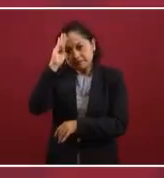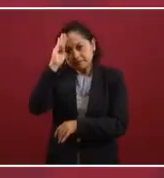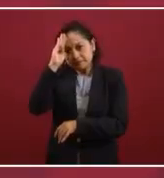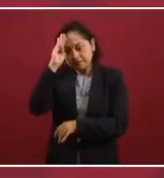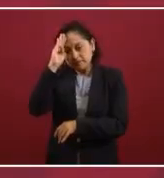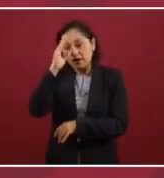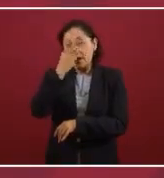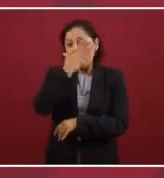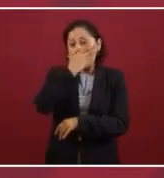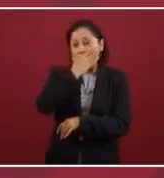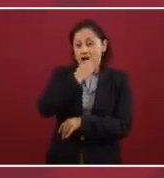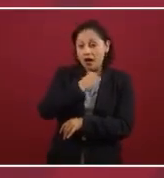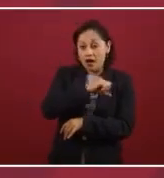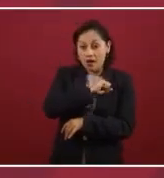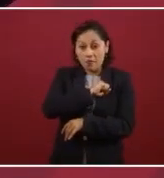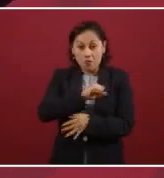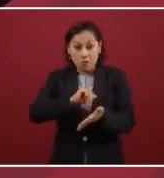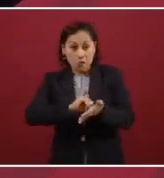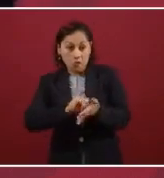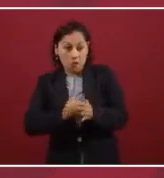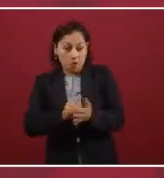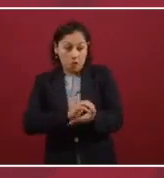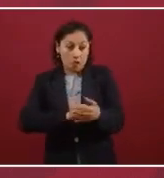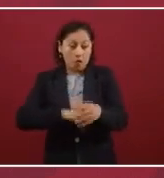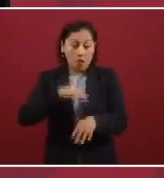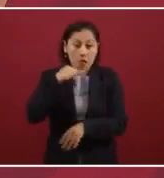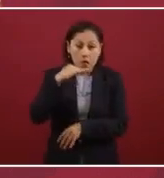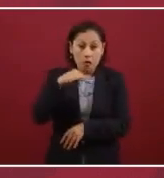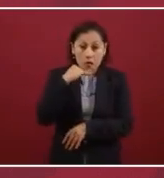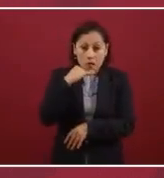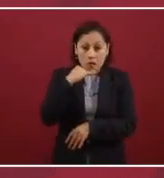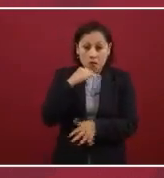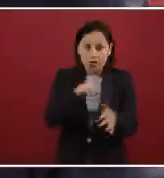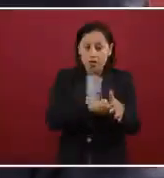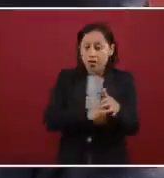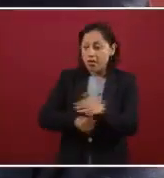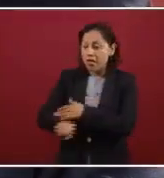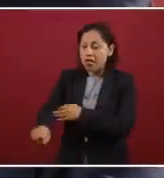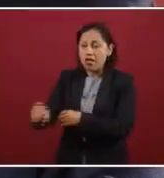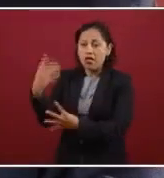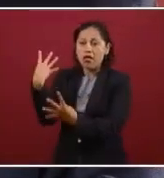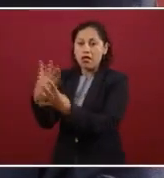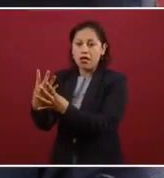corruptos, así ya se construye un